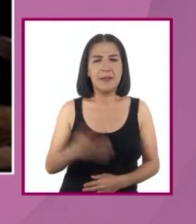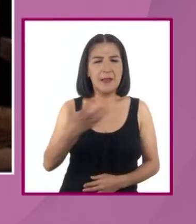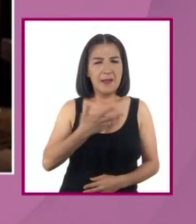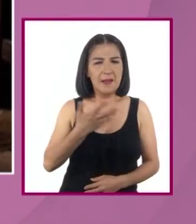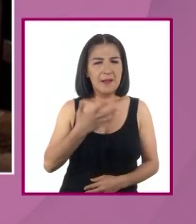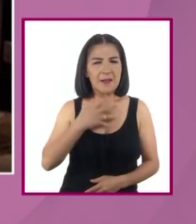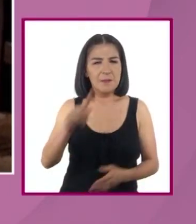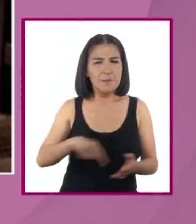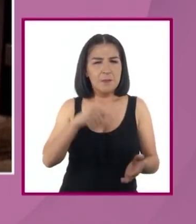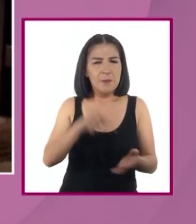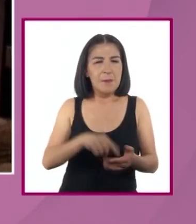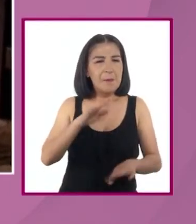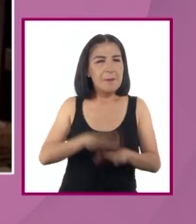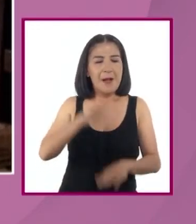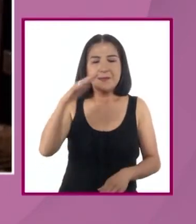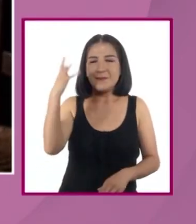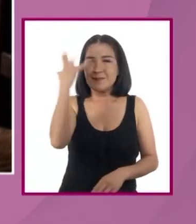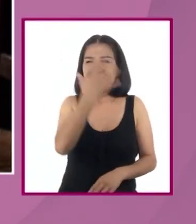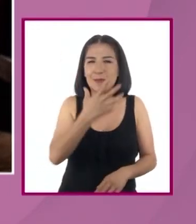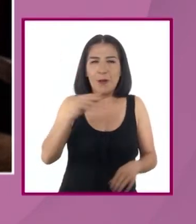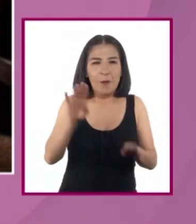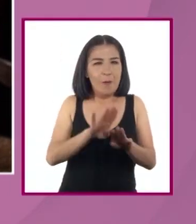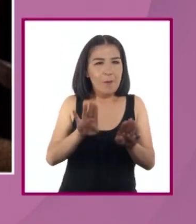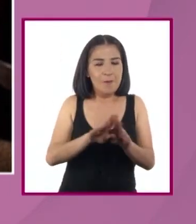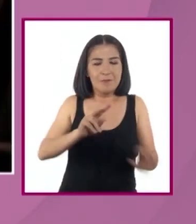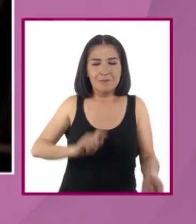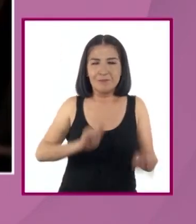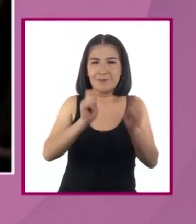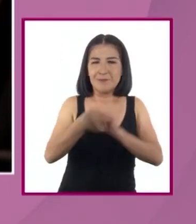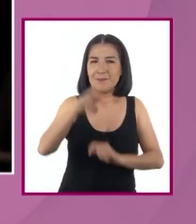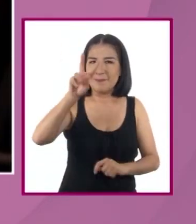Existen lugares más fabulosos que la realidad.